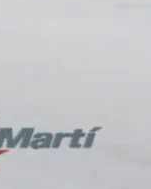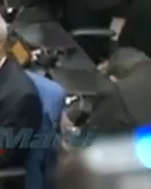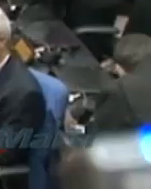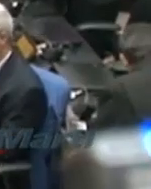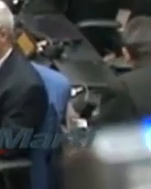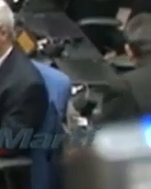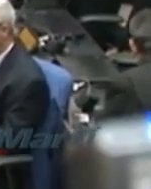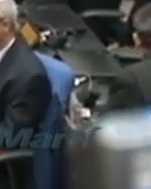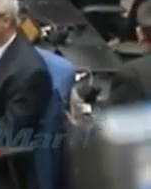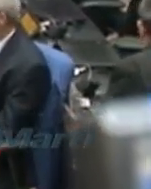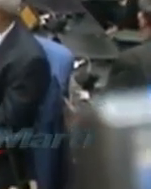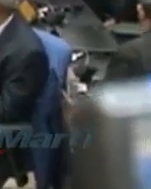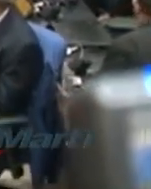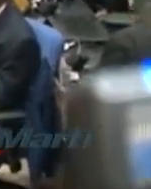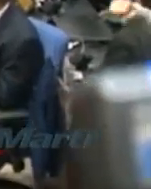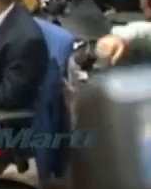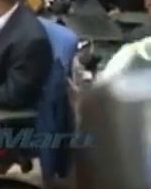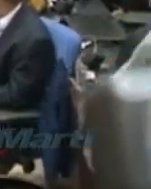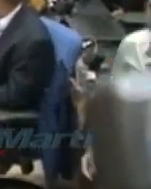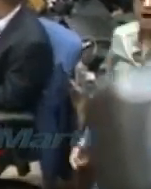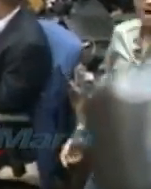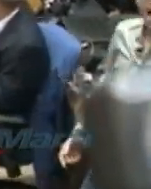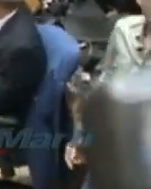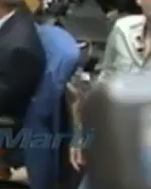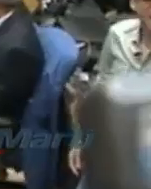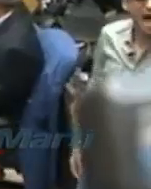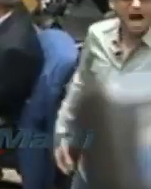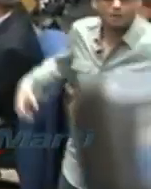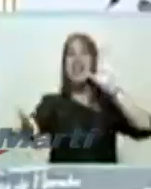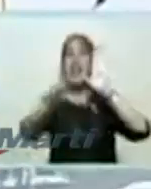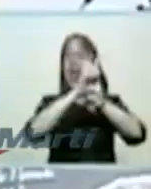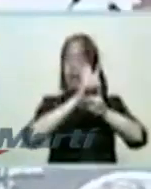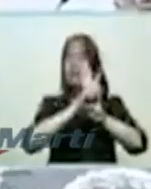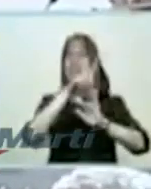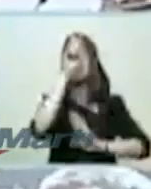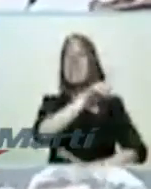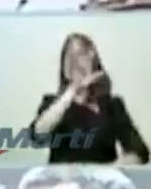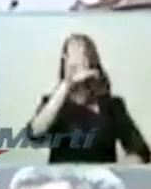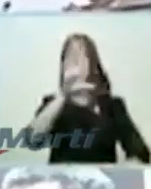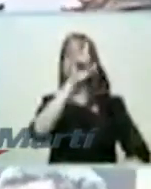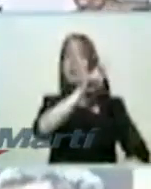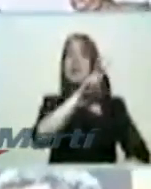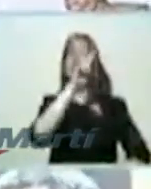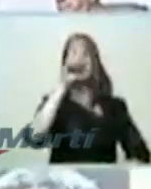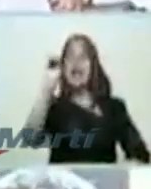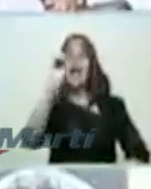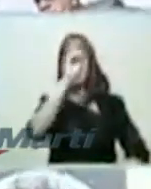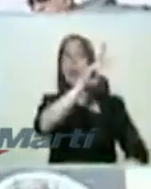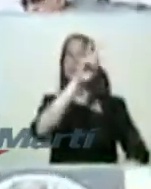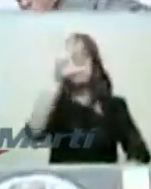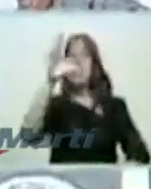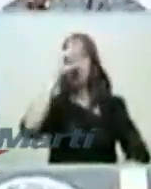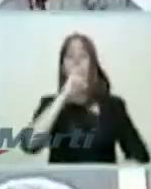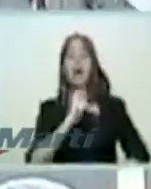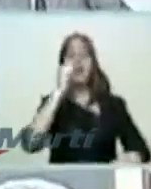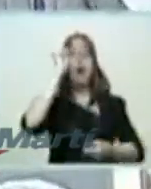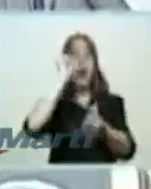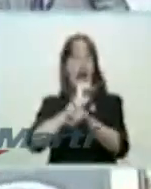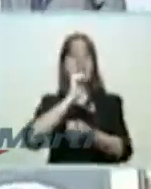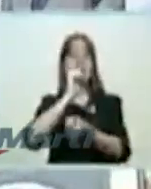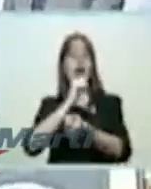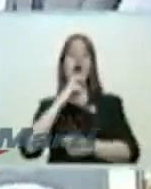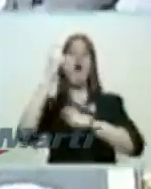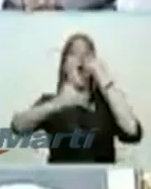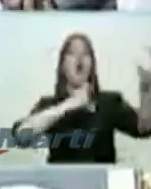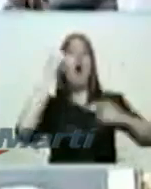parar. El chavismo busca silenciar a la disidencia por todas las vías posibles. El presidente Nicolás Maduro, subordinado a la constituyente y que no ha resuelto